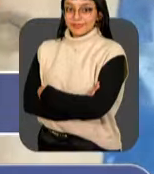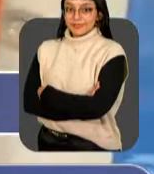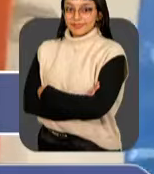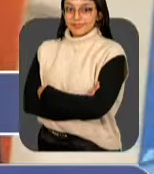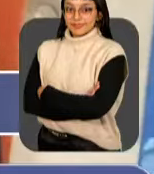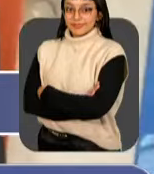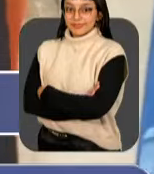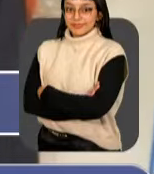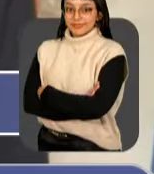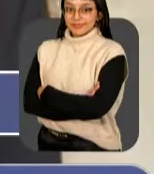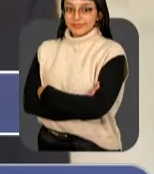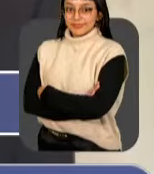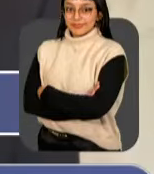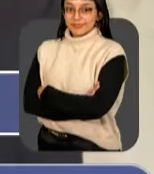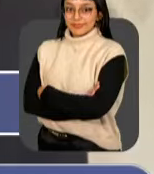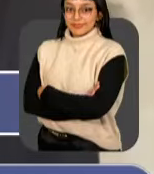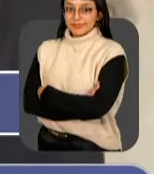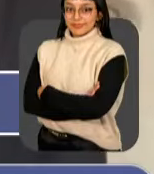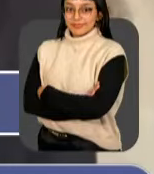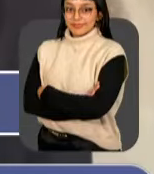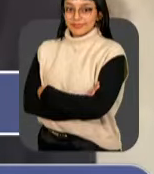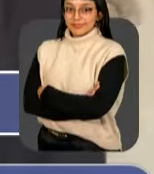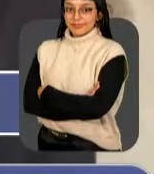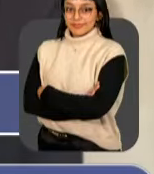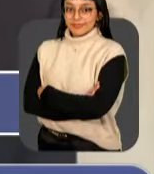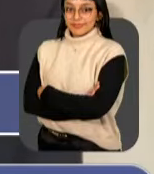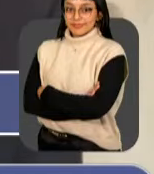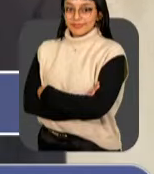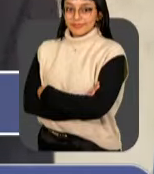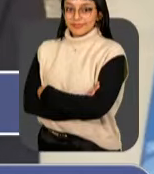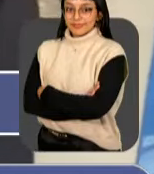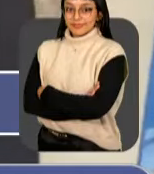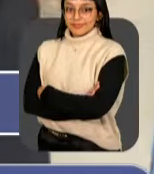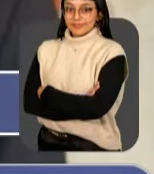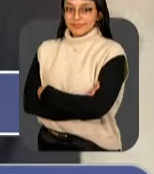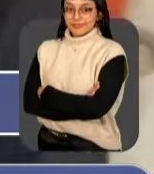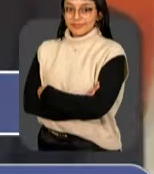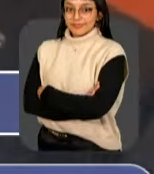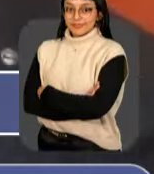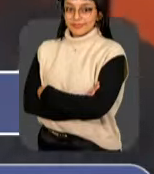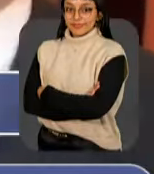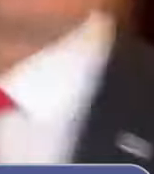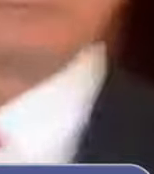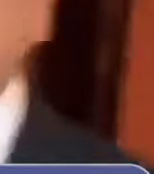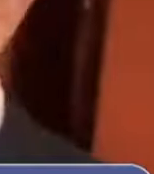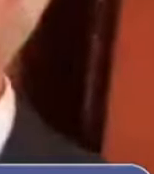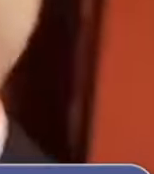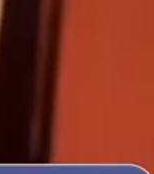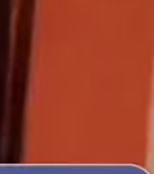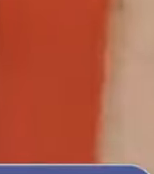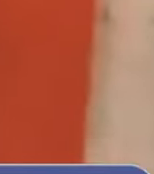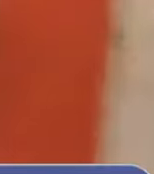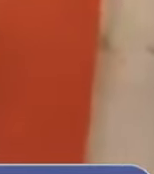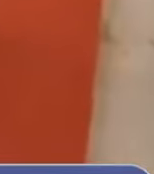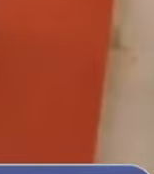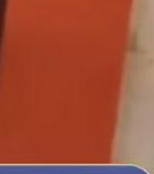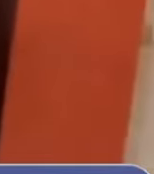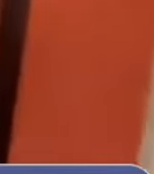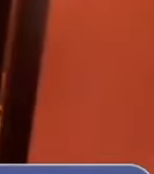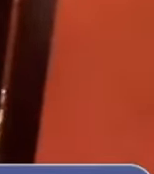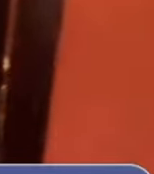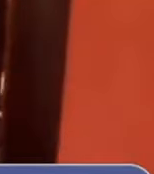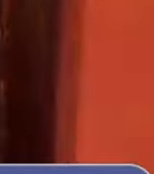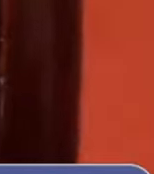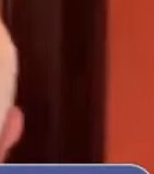para ver cuáles son las declaraciones que nos pueden dar respecto a este caso. Ya, prisión preventiva entonces. A ver, vamos a estar analizando obviamente más